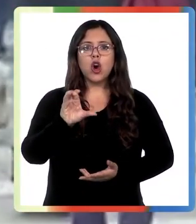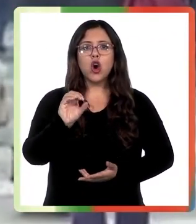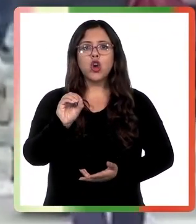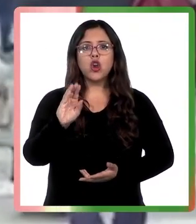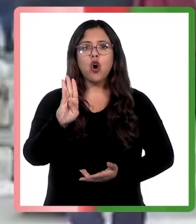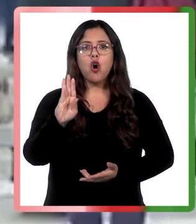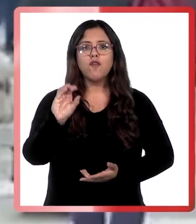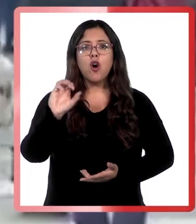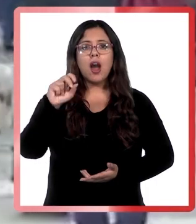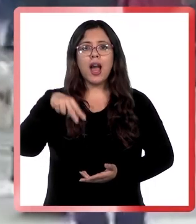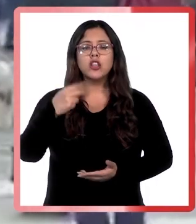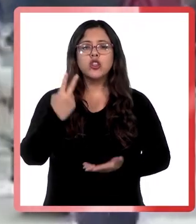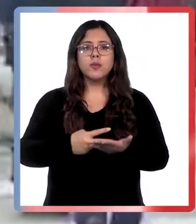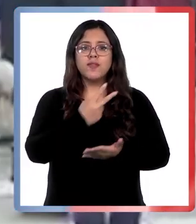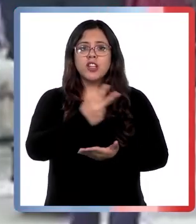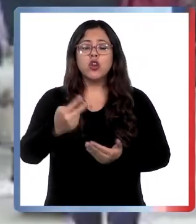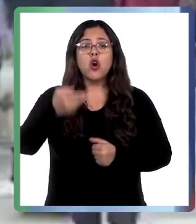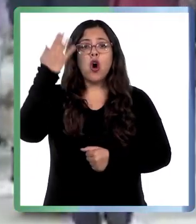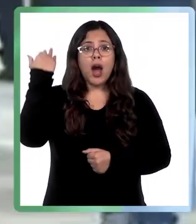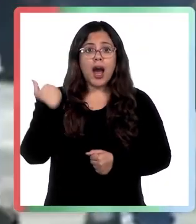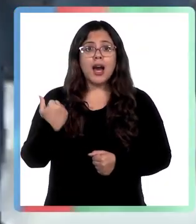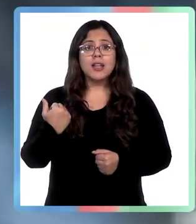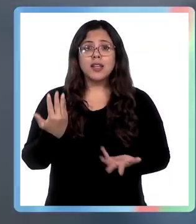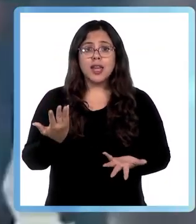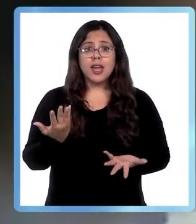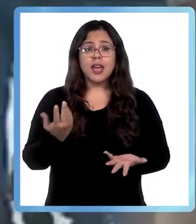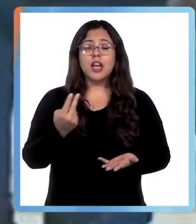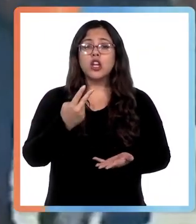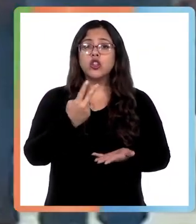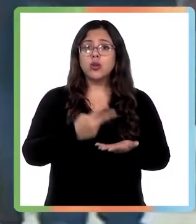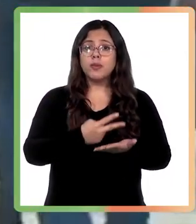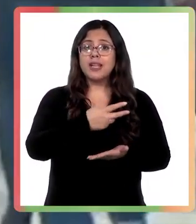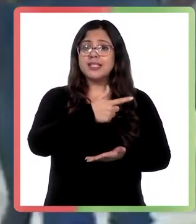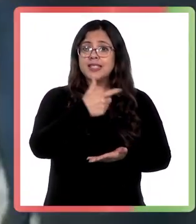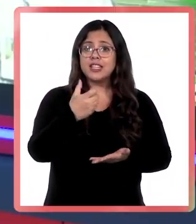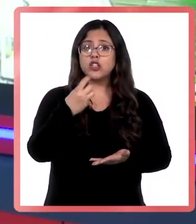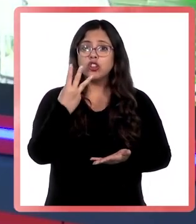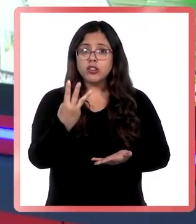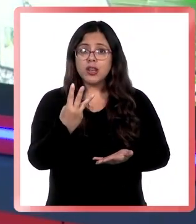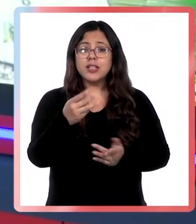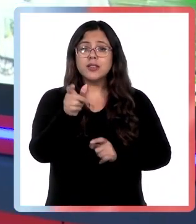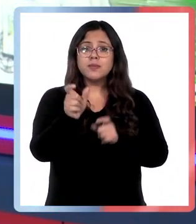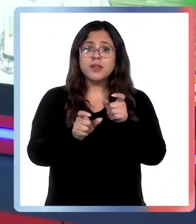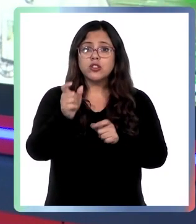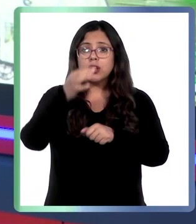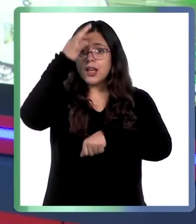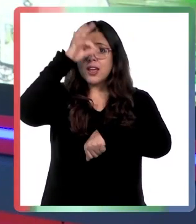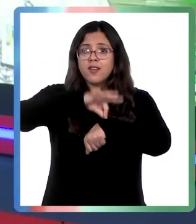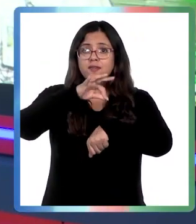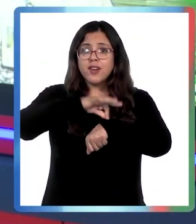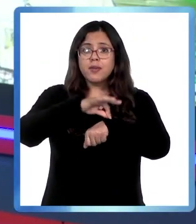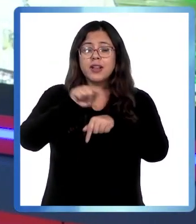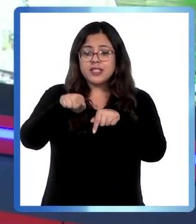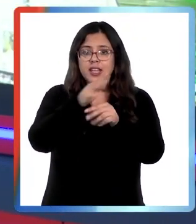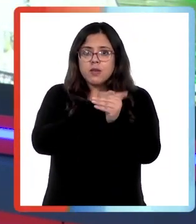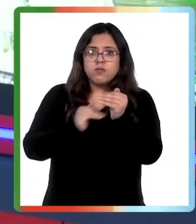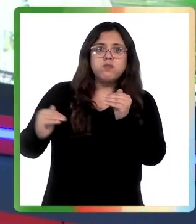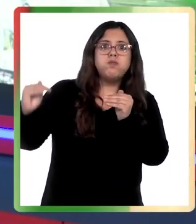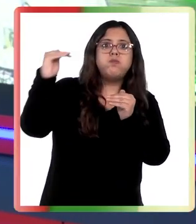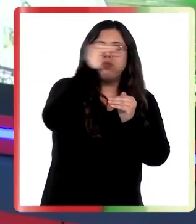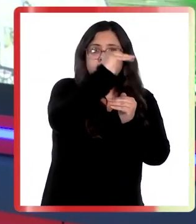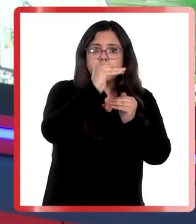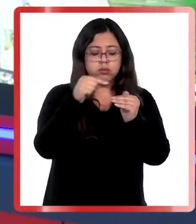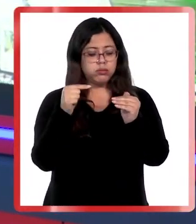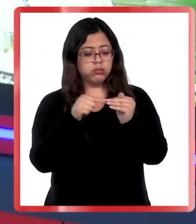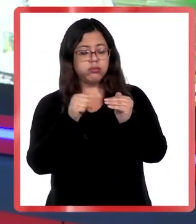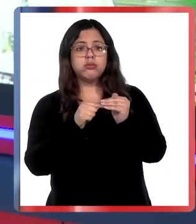Globocan 2022, ese año hubo 2.703 casos, situando el cáncer de próstata por sobre otros cánceres